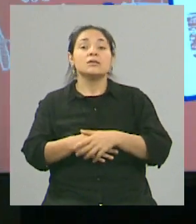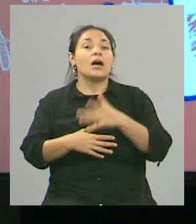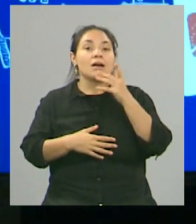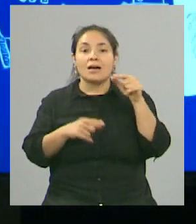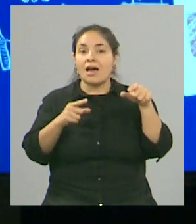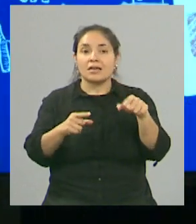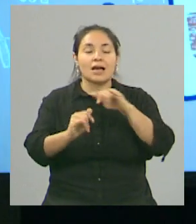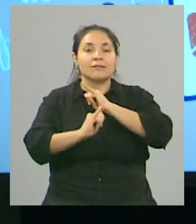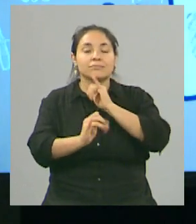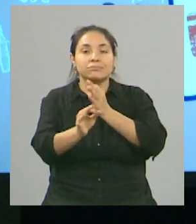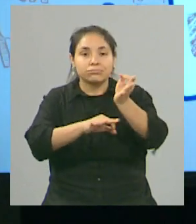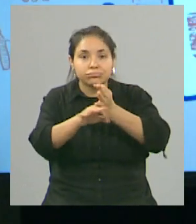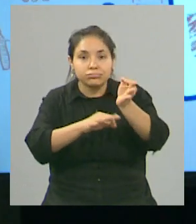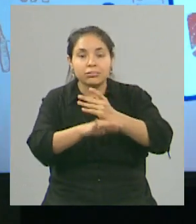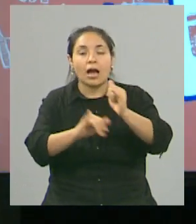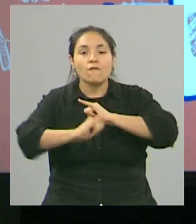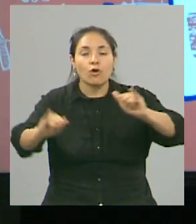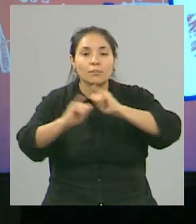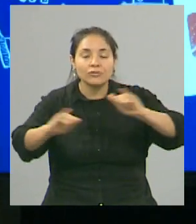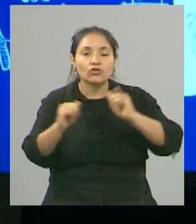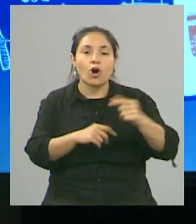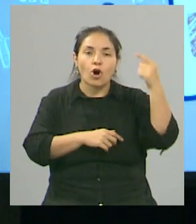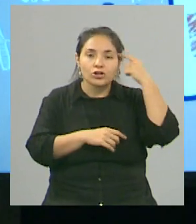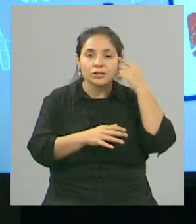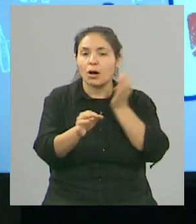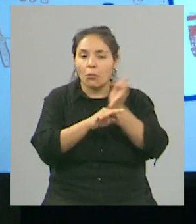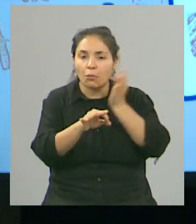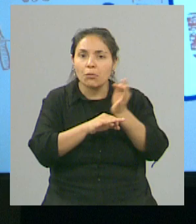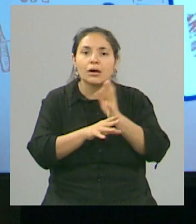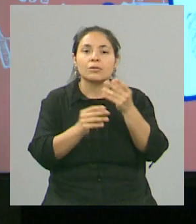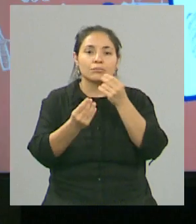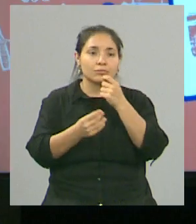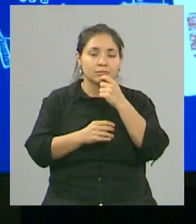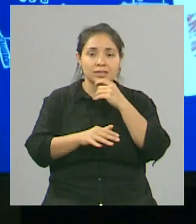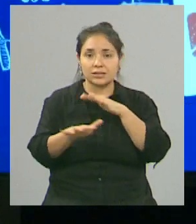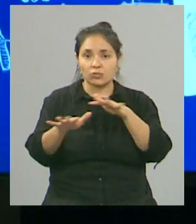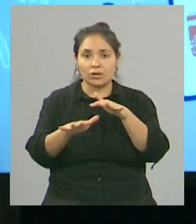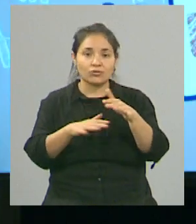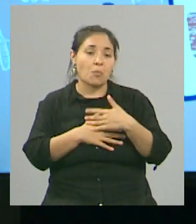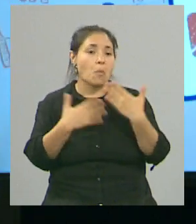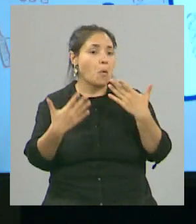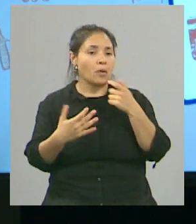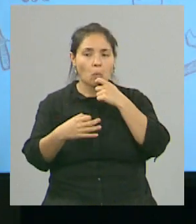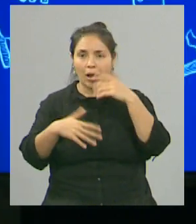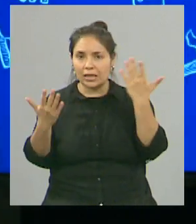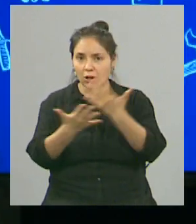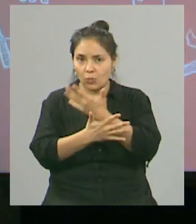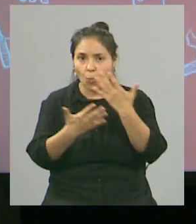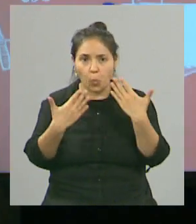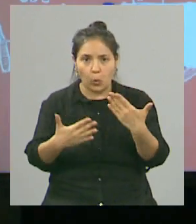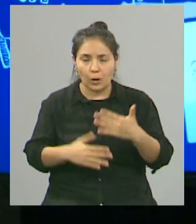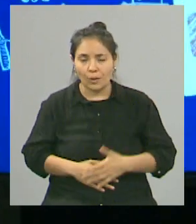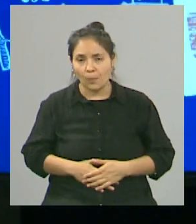forma contribuir con la información y con la concientización sobre hechos de los que nadie está ajeno. Bien, entonces